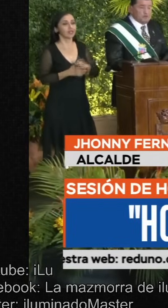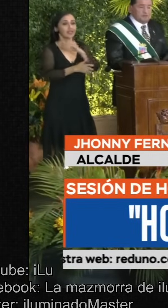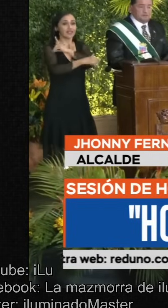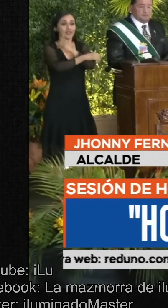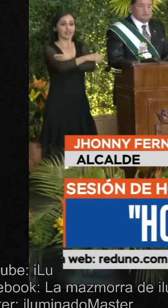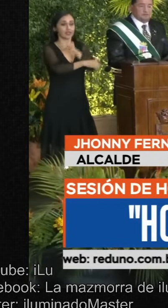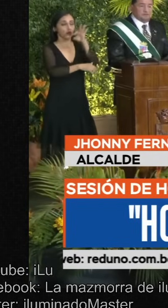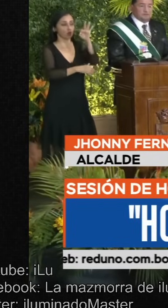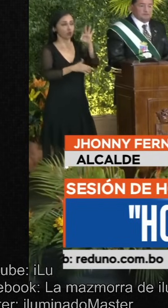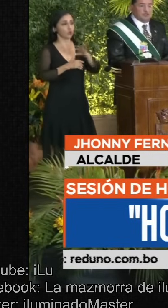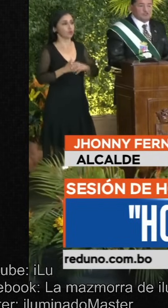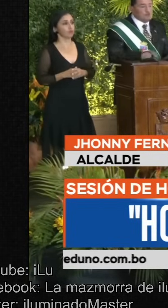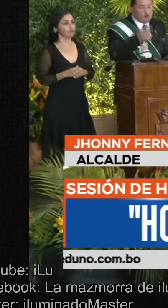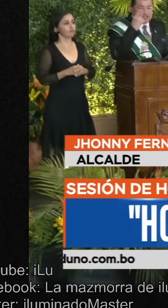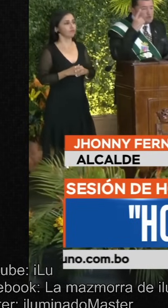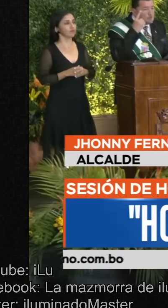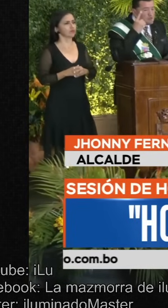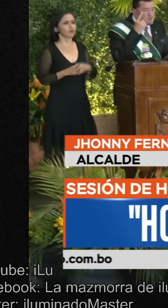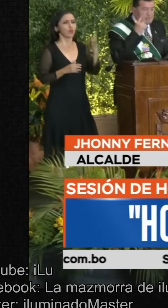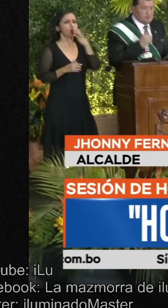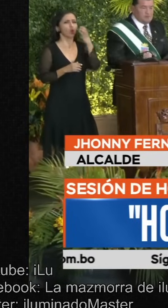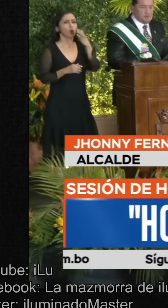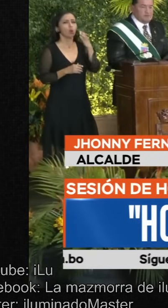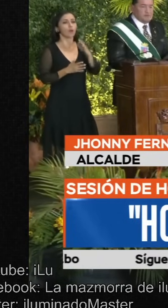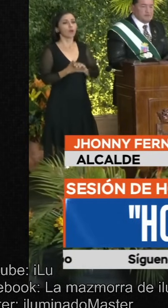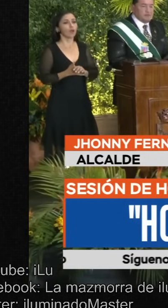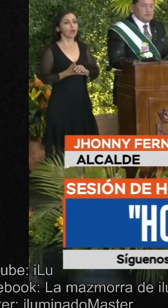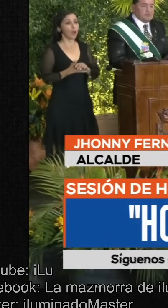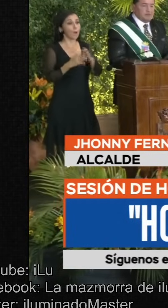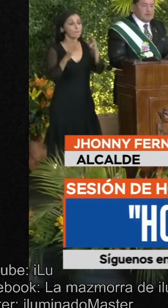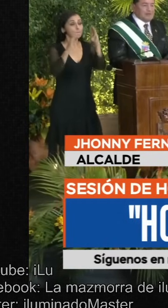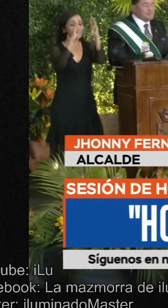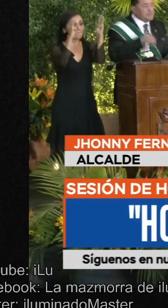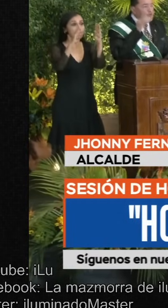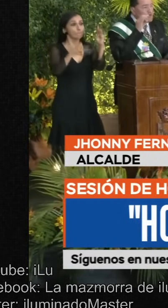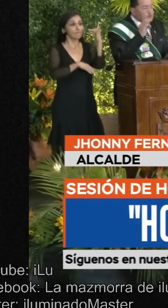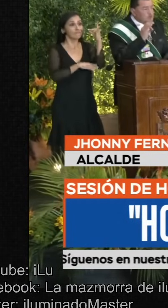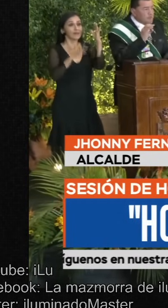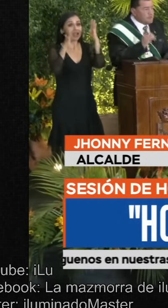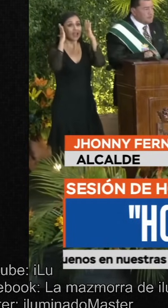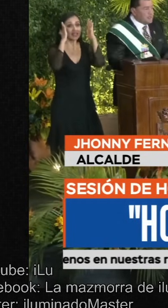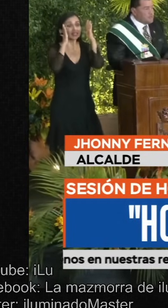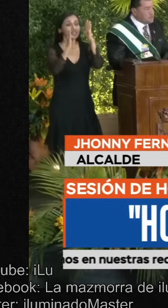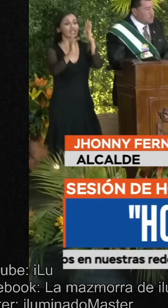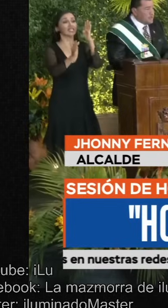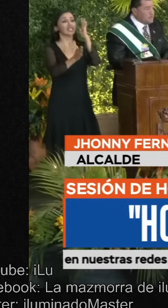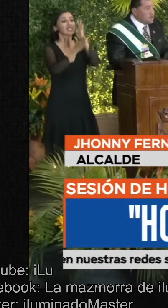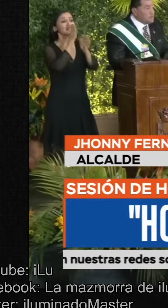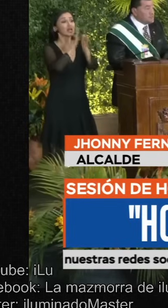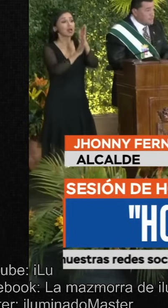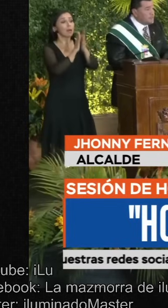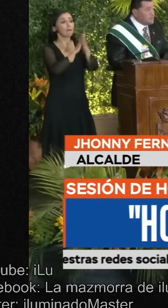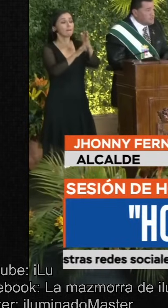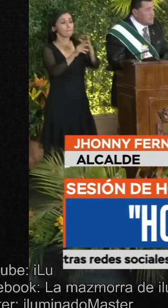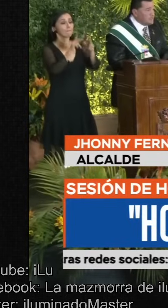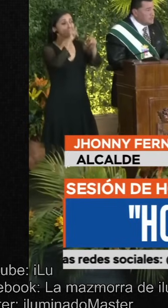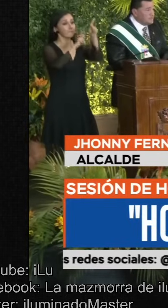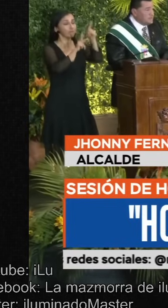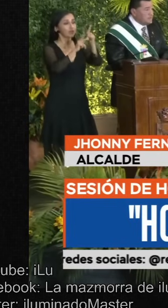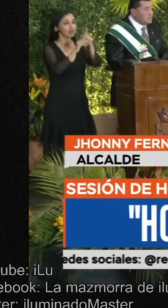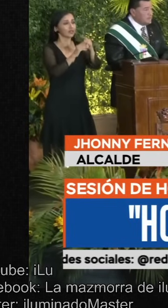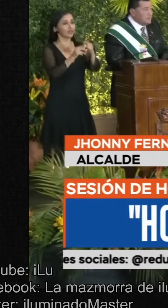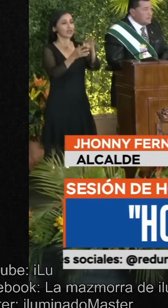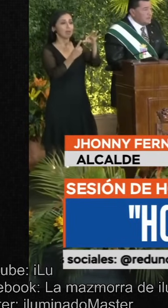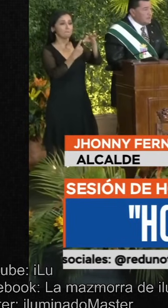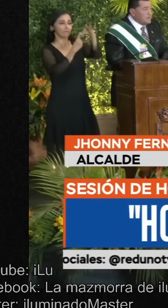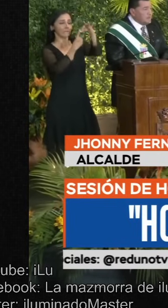distrito 9. Es un modelo de Bolivia, se lo digo. Atendemos gratuitamente a las personas con capacidades especiales.